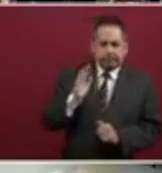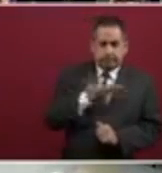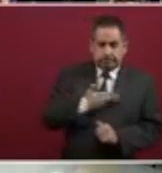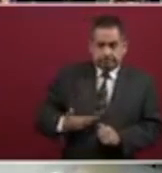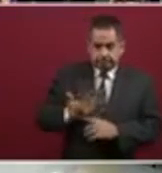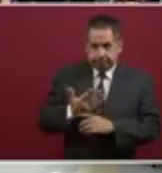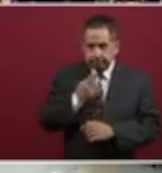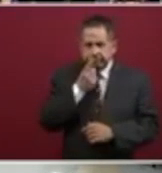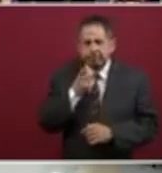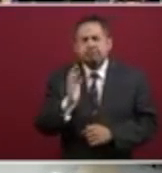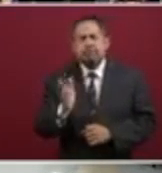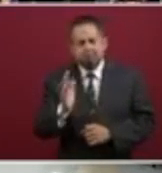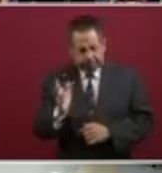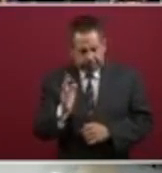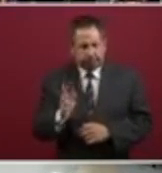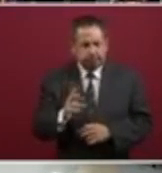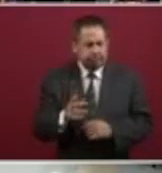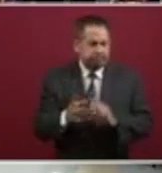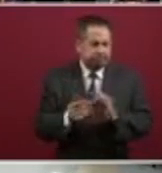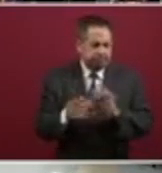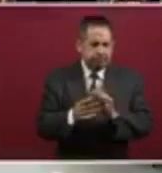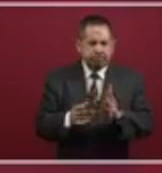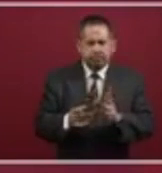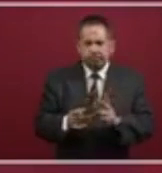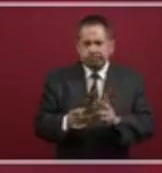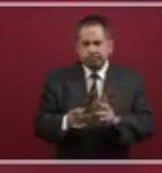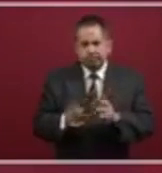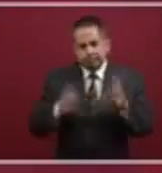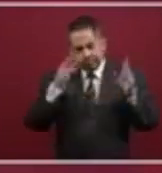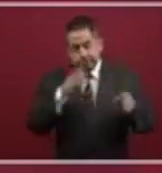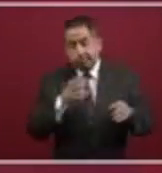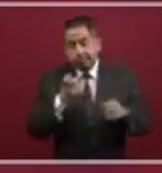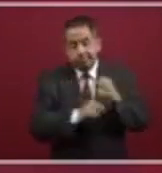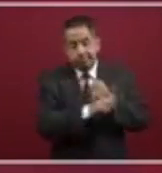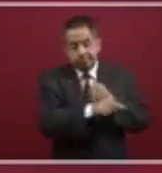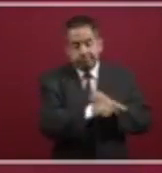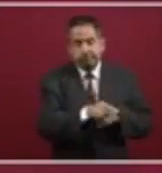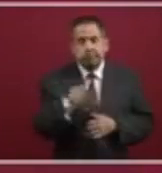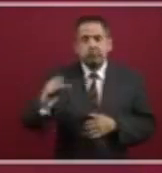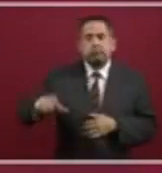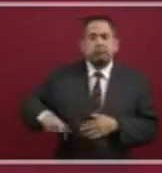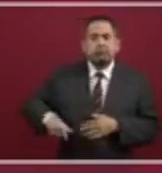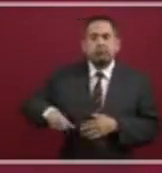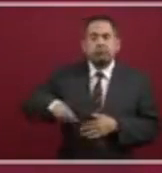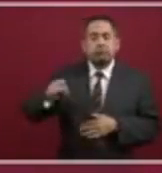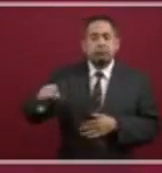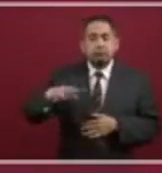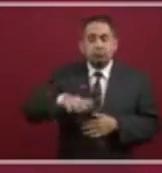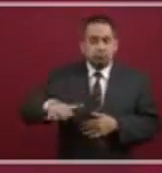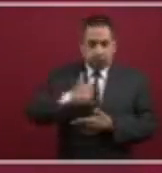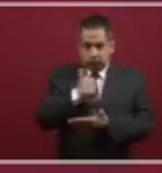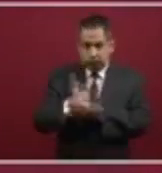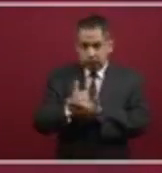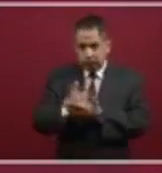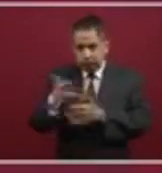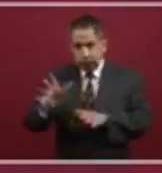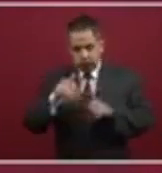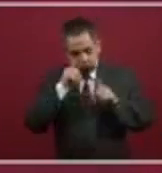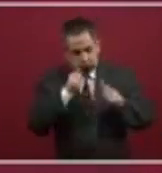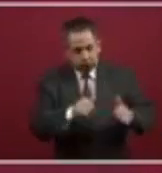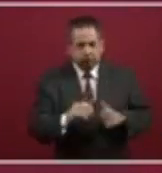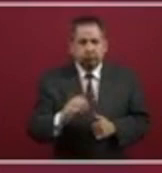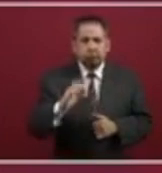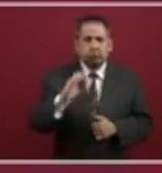atendiendo este problema el gobierno de la ciudad.